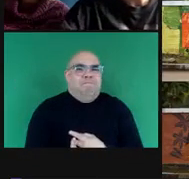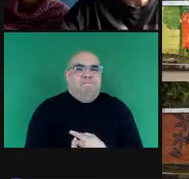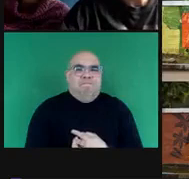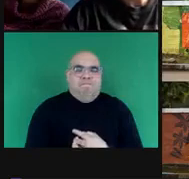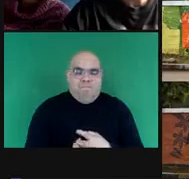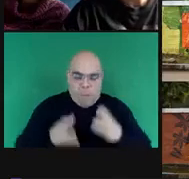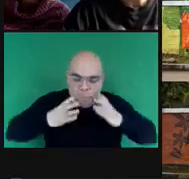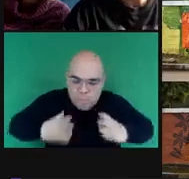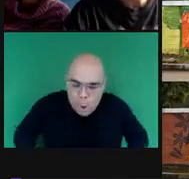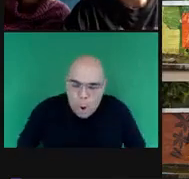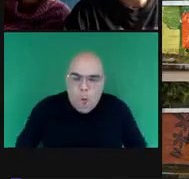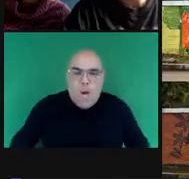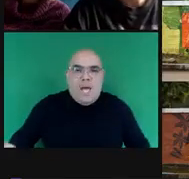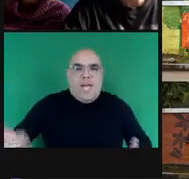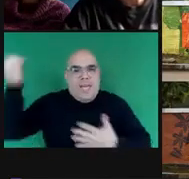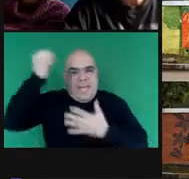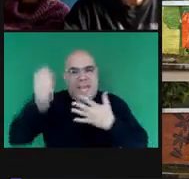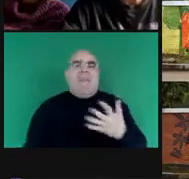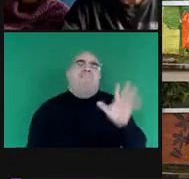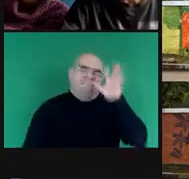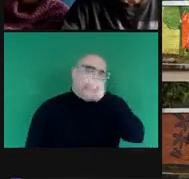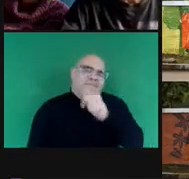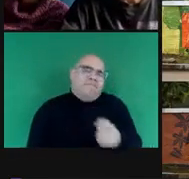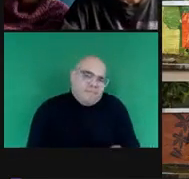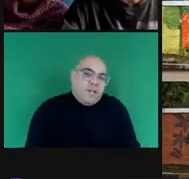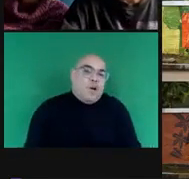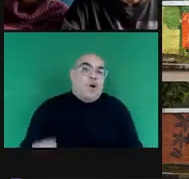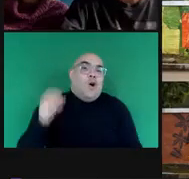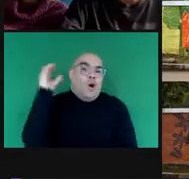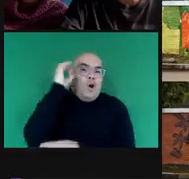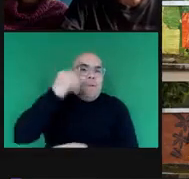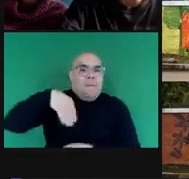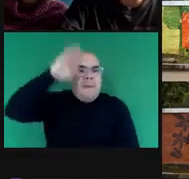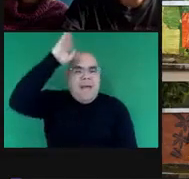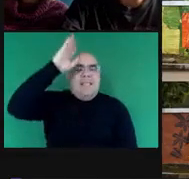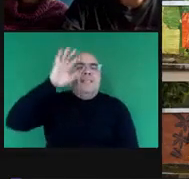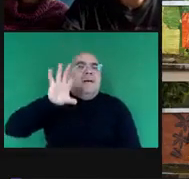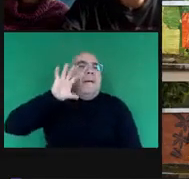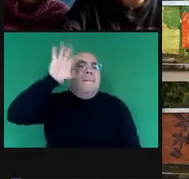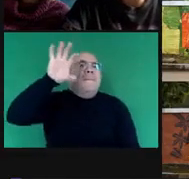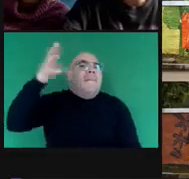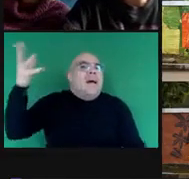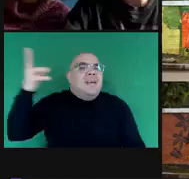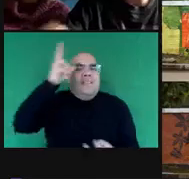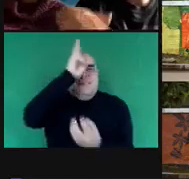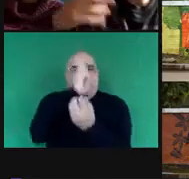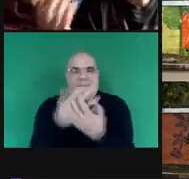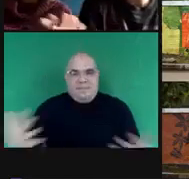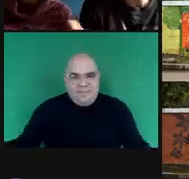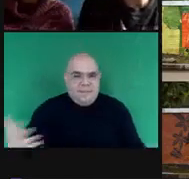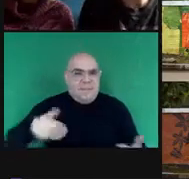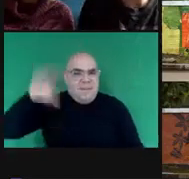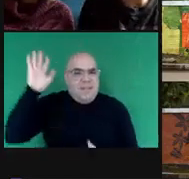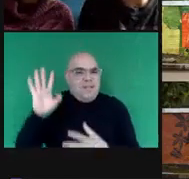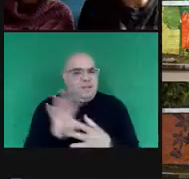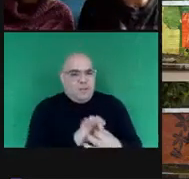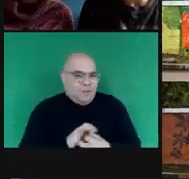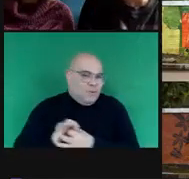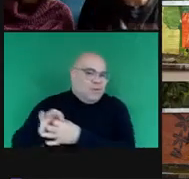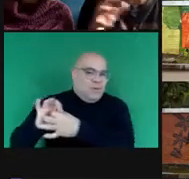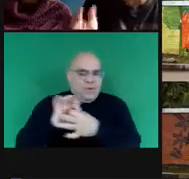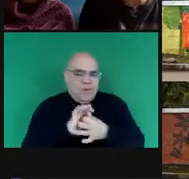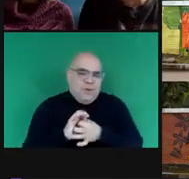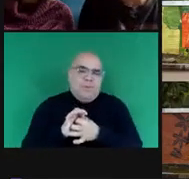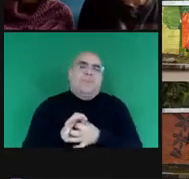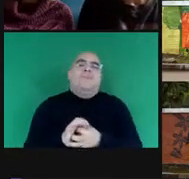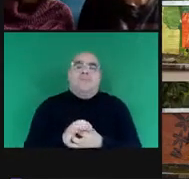un país diverso, un país donde lo que nos une es la diversidad. Entonces, esto es una serie de murales